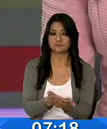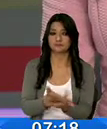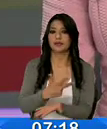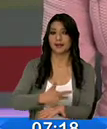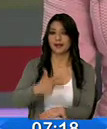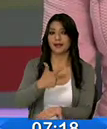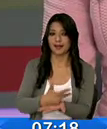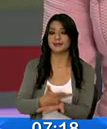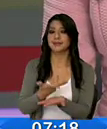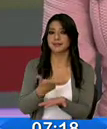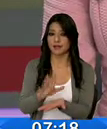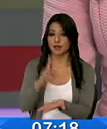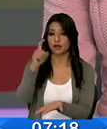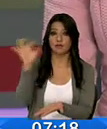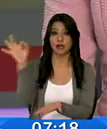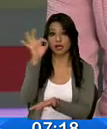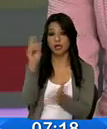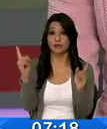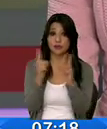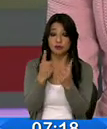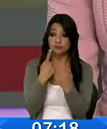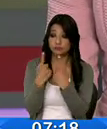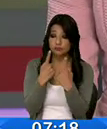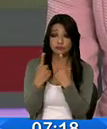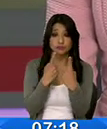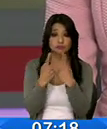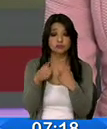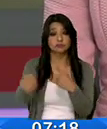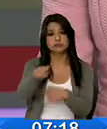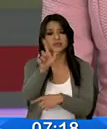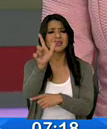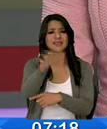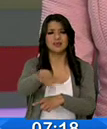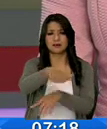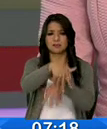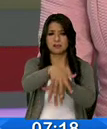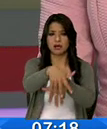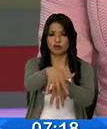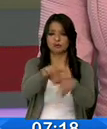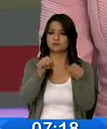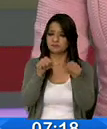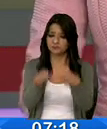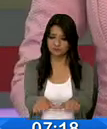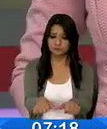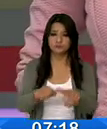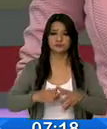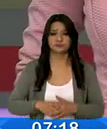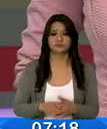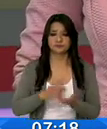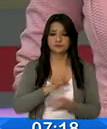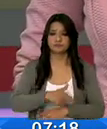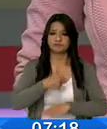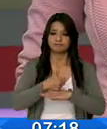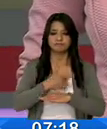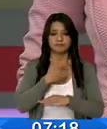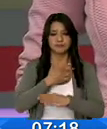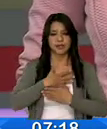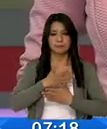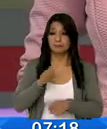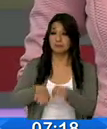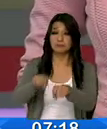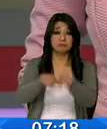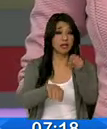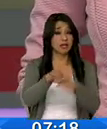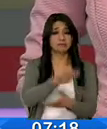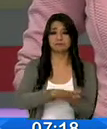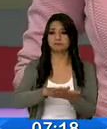en coordinación con el gobernador, buscan entablar diálogos con los dirigentes del paro que se mantiene indefinido. Las autoridades lamentan los desmanes que se